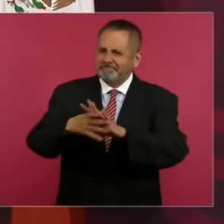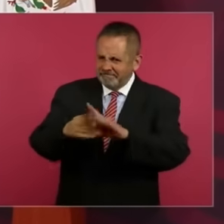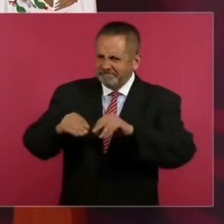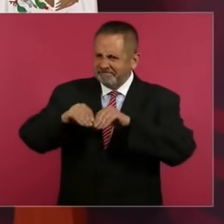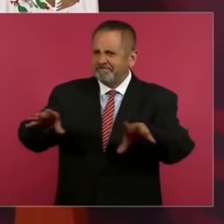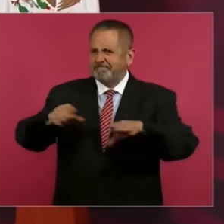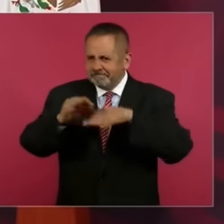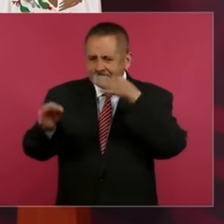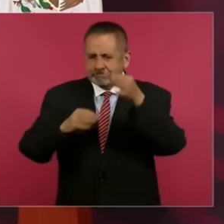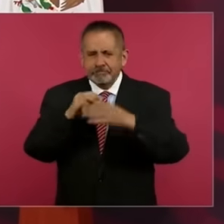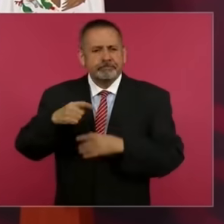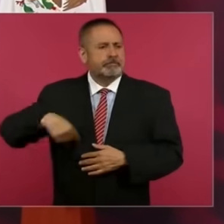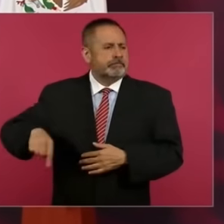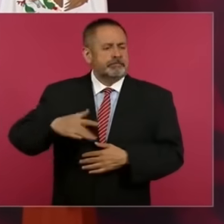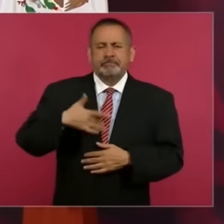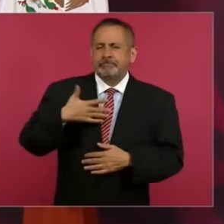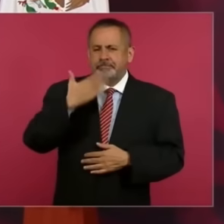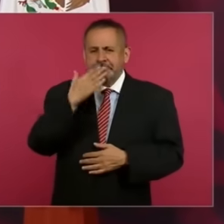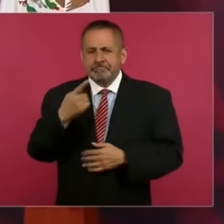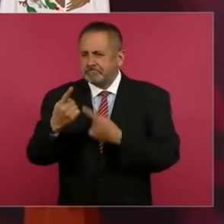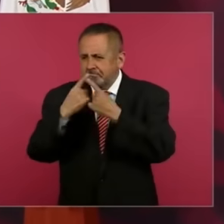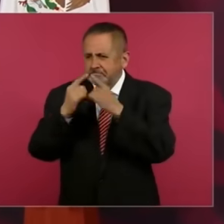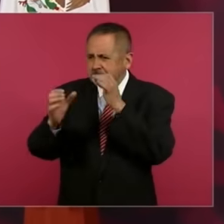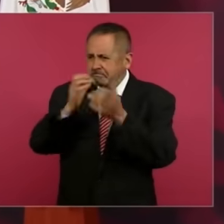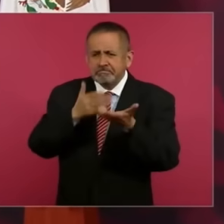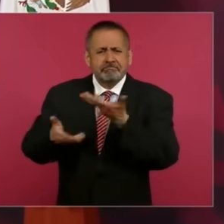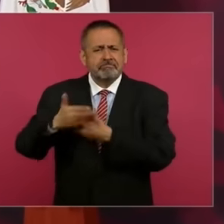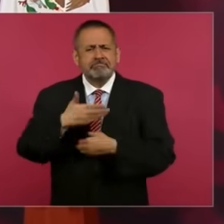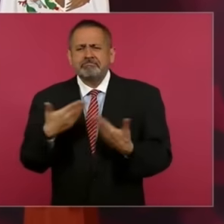no la pasamos mal aquí, ¿no? En el diálogo circular.